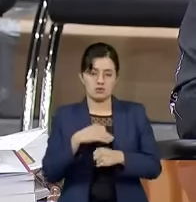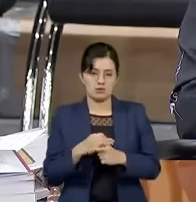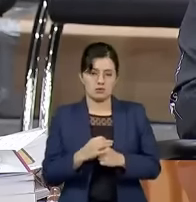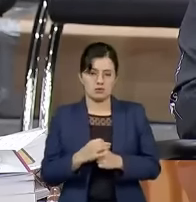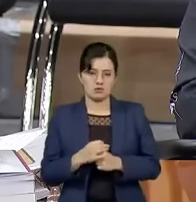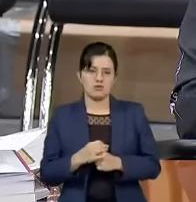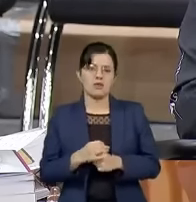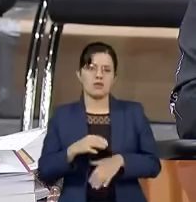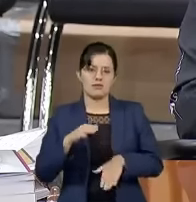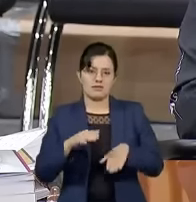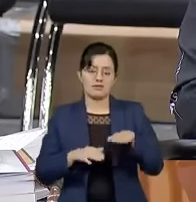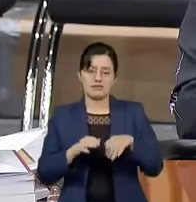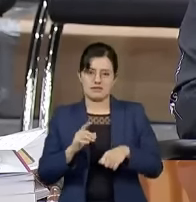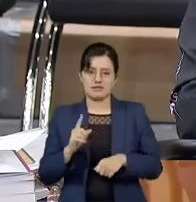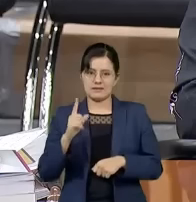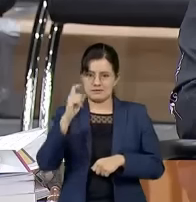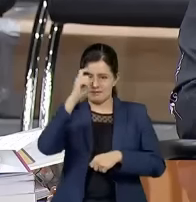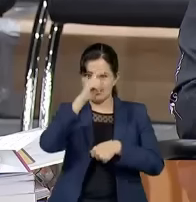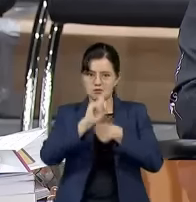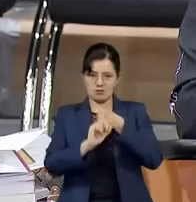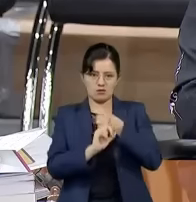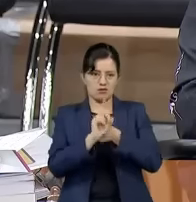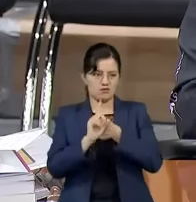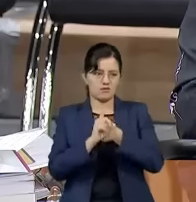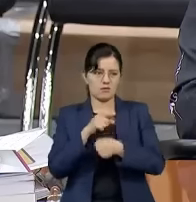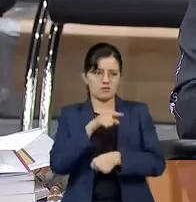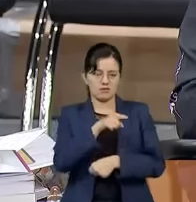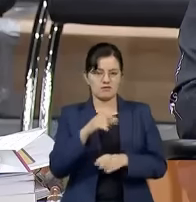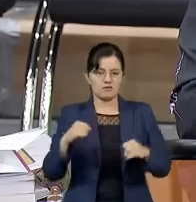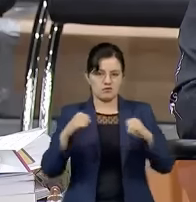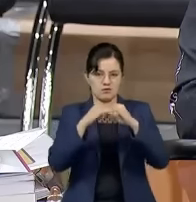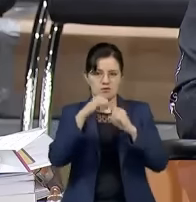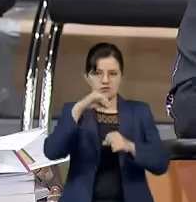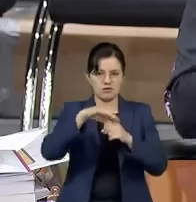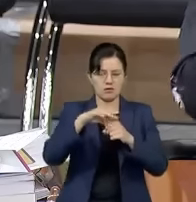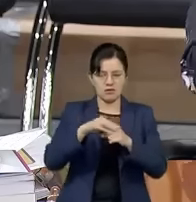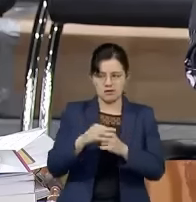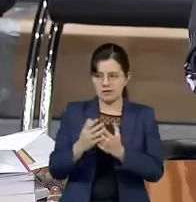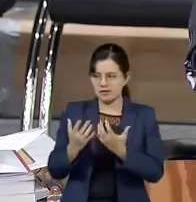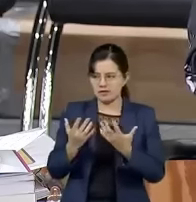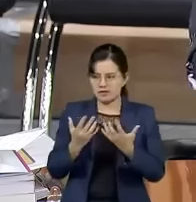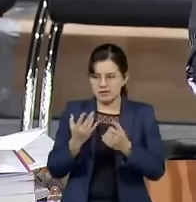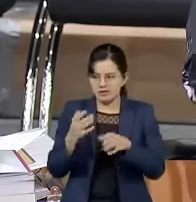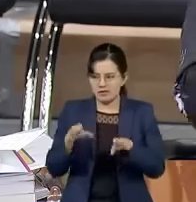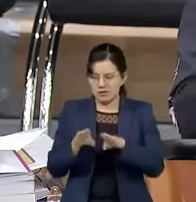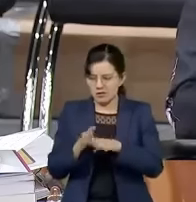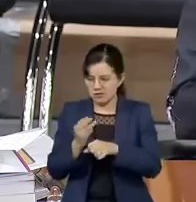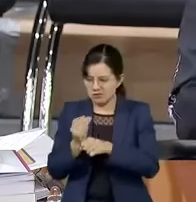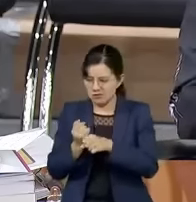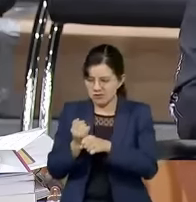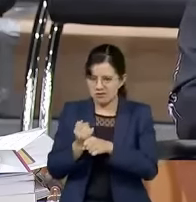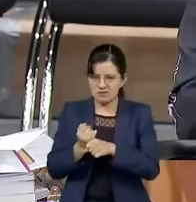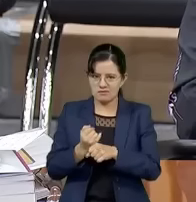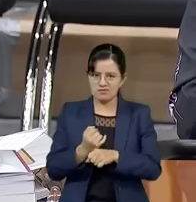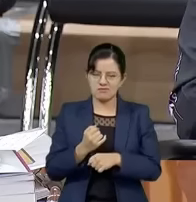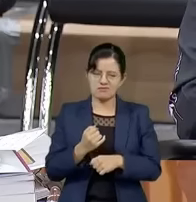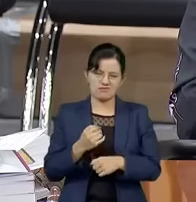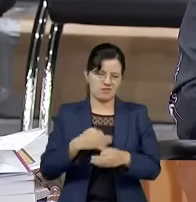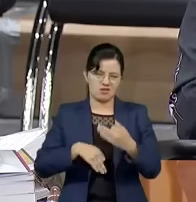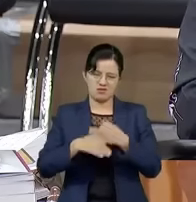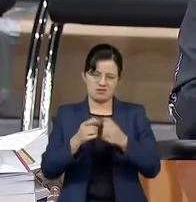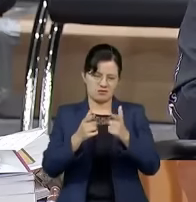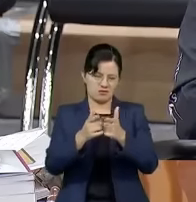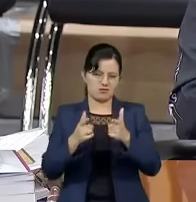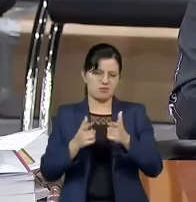en complicaciones al Instituto Nacional electoral y al área de fiscalización tal vez el hecho más grave